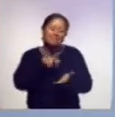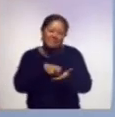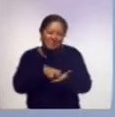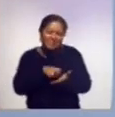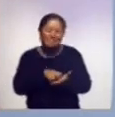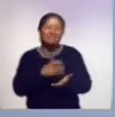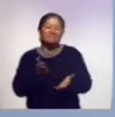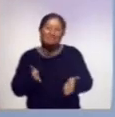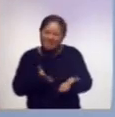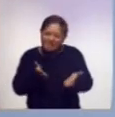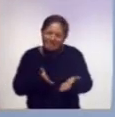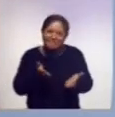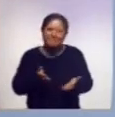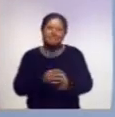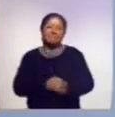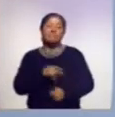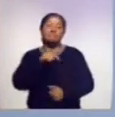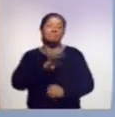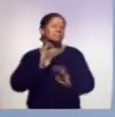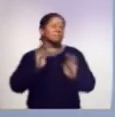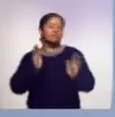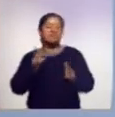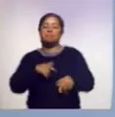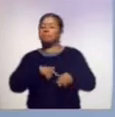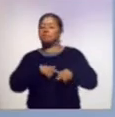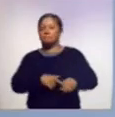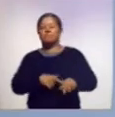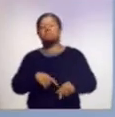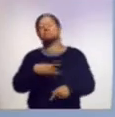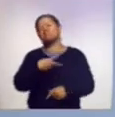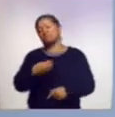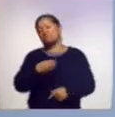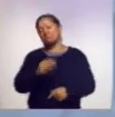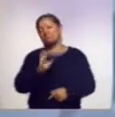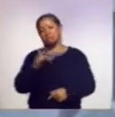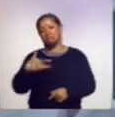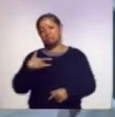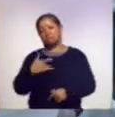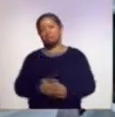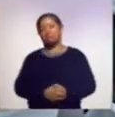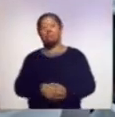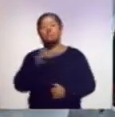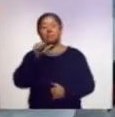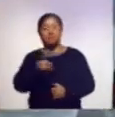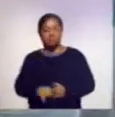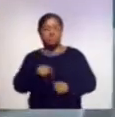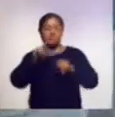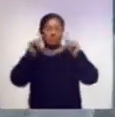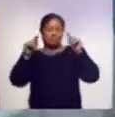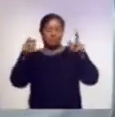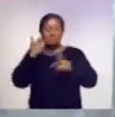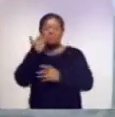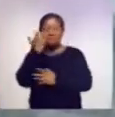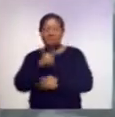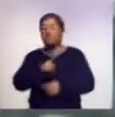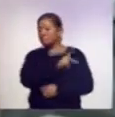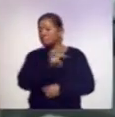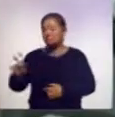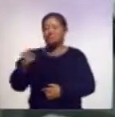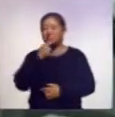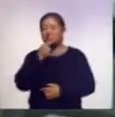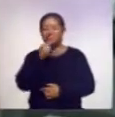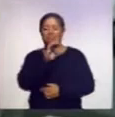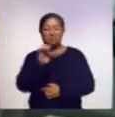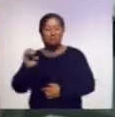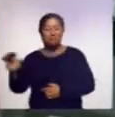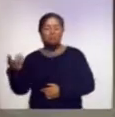salir adelante y ella tomando el pecho. Es así como en Tlaxcala se busca que ningún menor se quede sin recibir